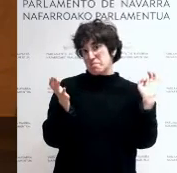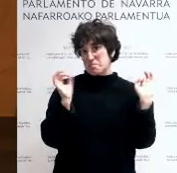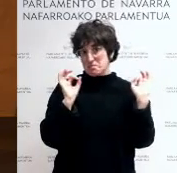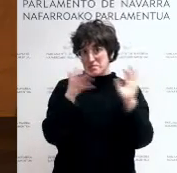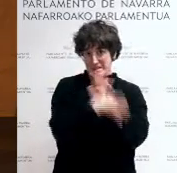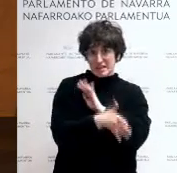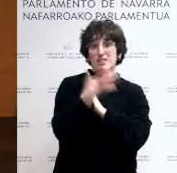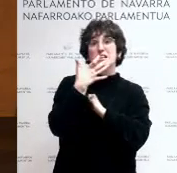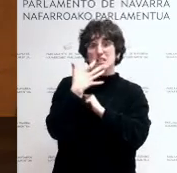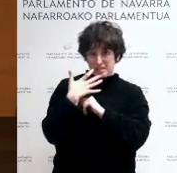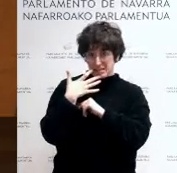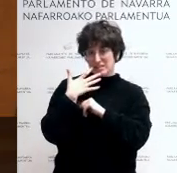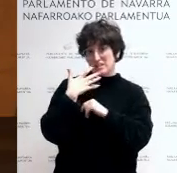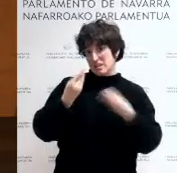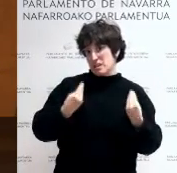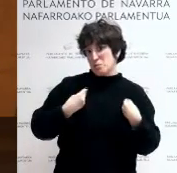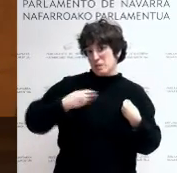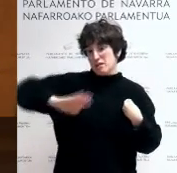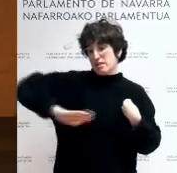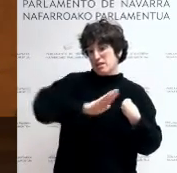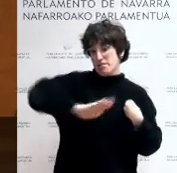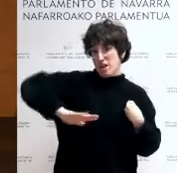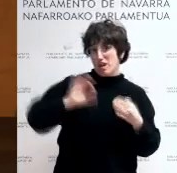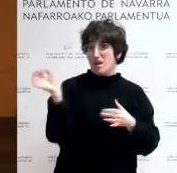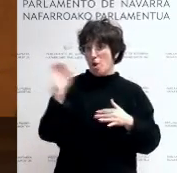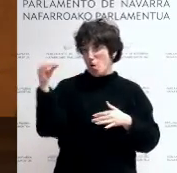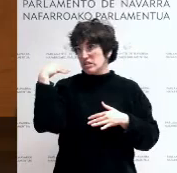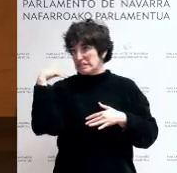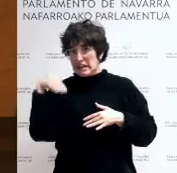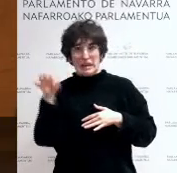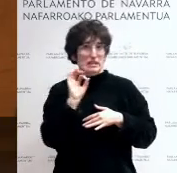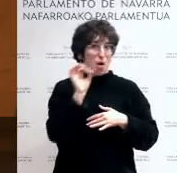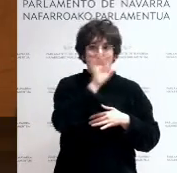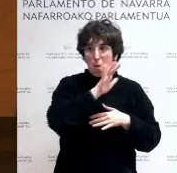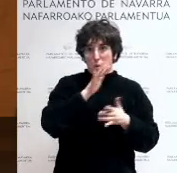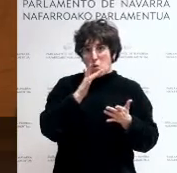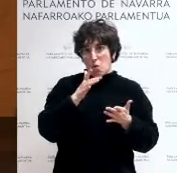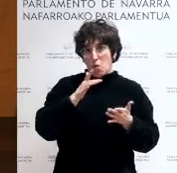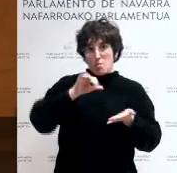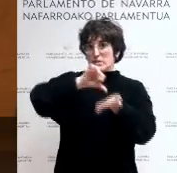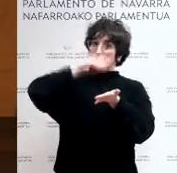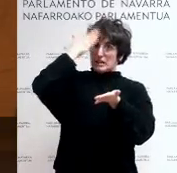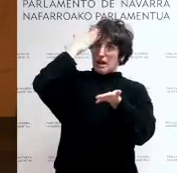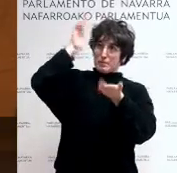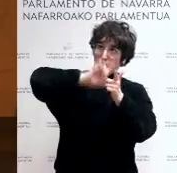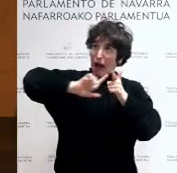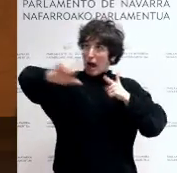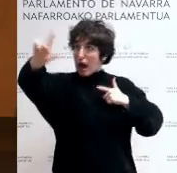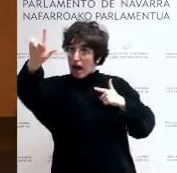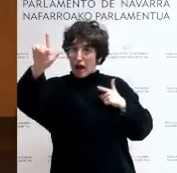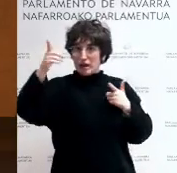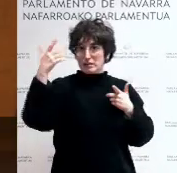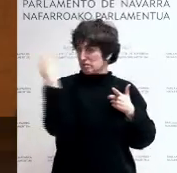quienes viven, en este caso en la Ribera, o quienes viven en Tierra Estella o en cualquier otro punto de Navarra alejado de la capital, tengan un acceso real y efectivo